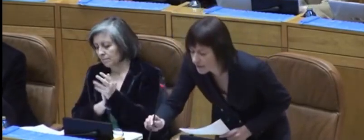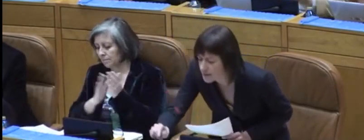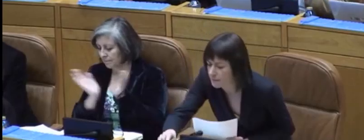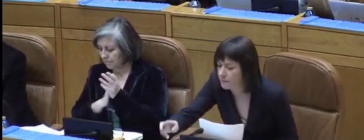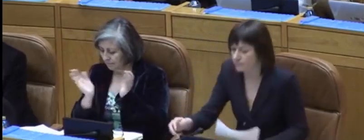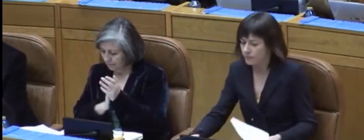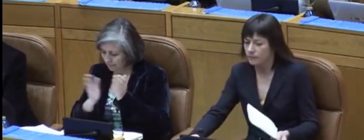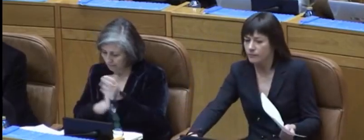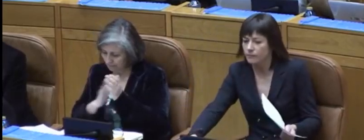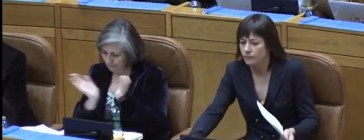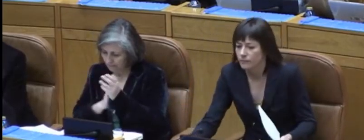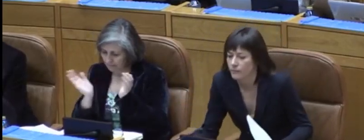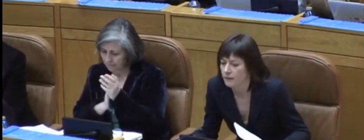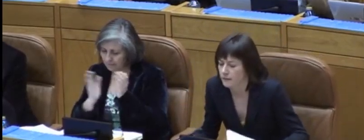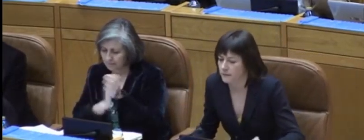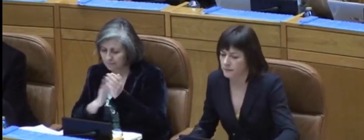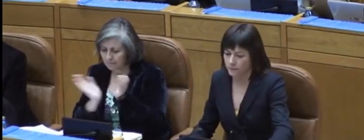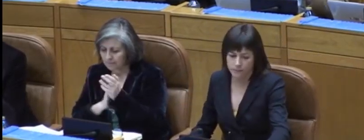moitas gracias.